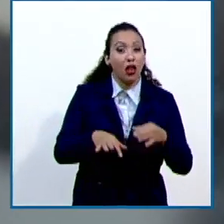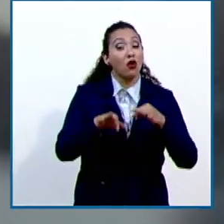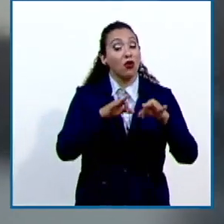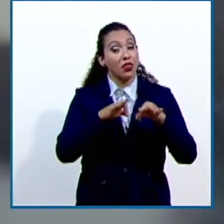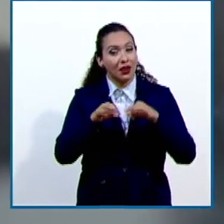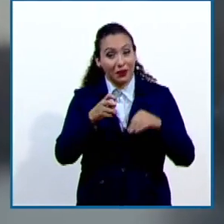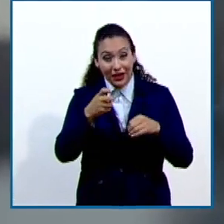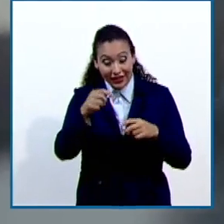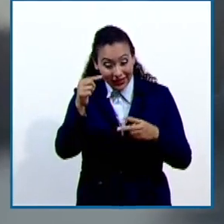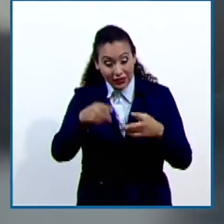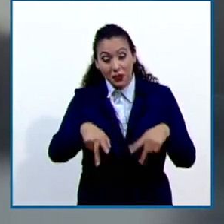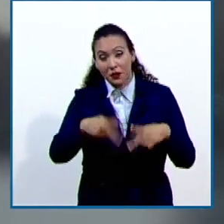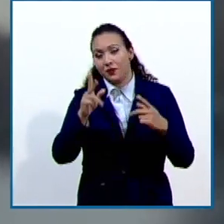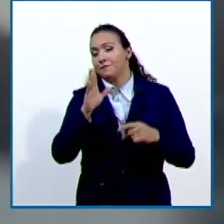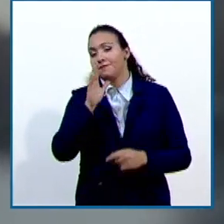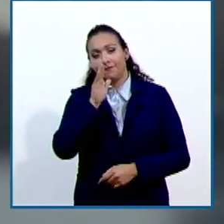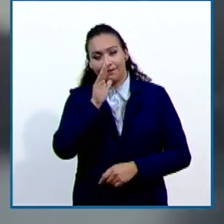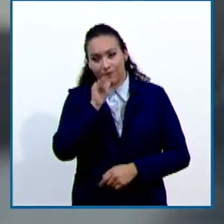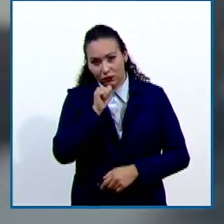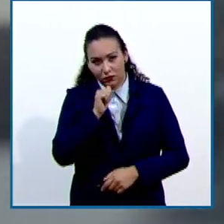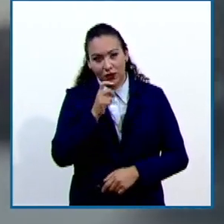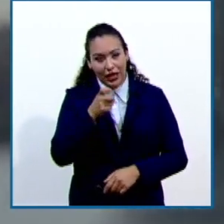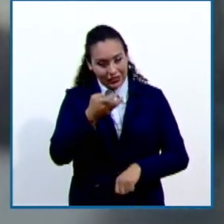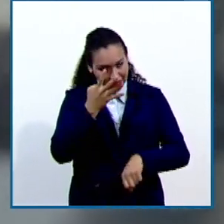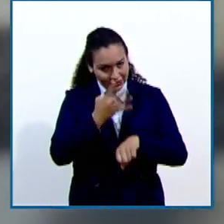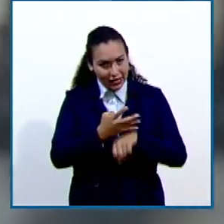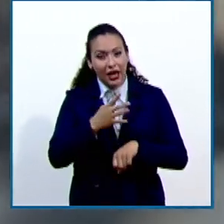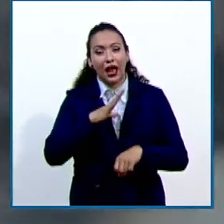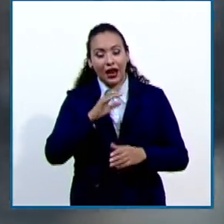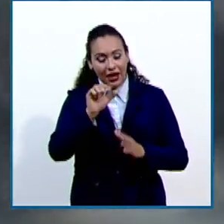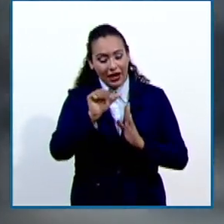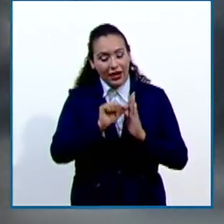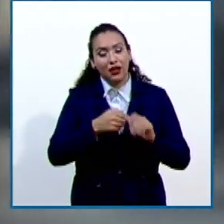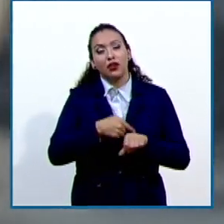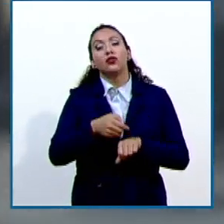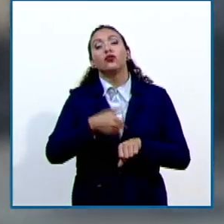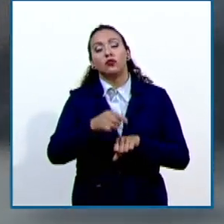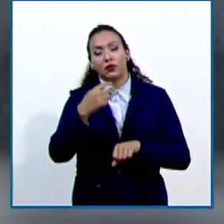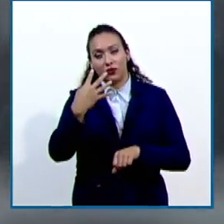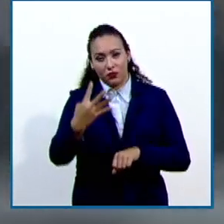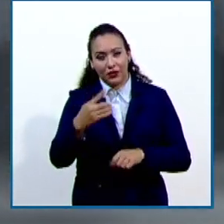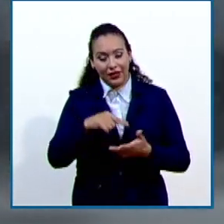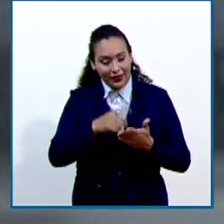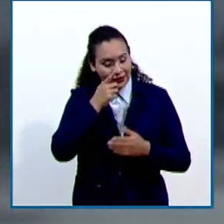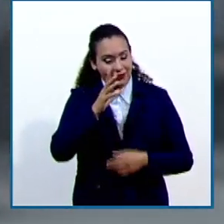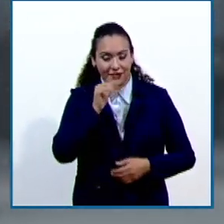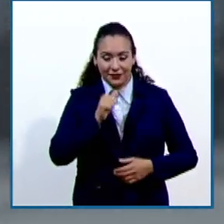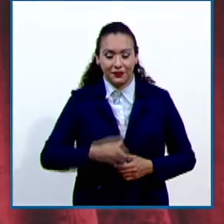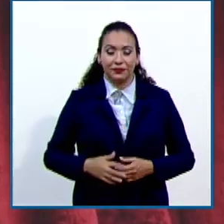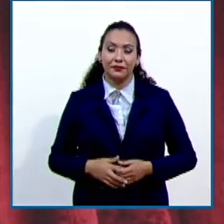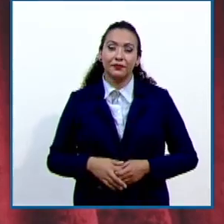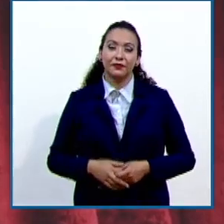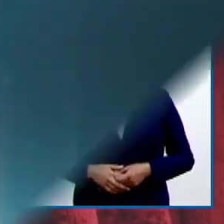las actividades a las que se refiere el párrafo quinto del artículo 4 constitucional.